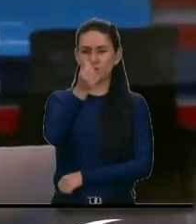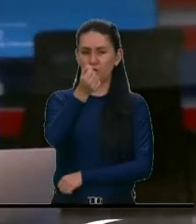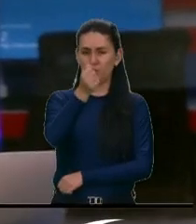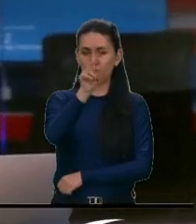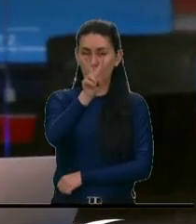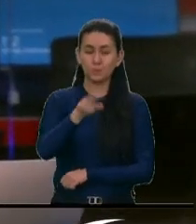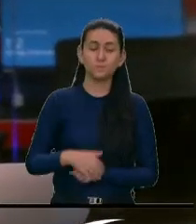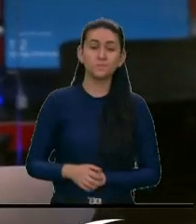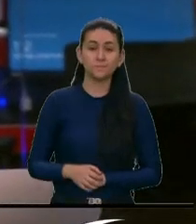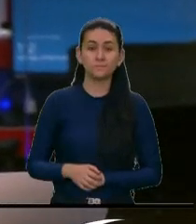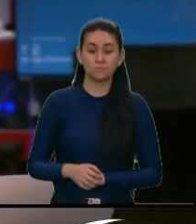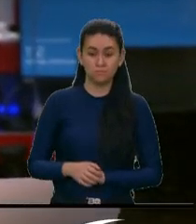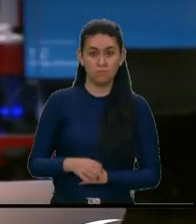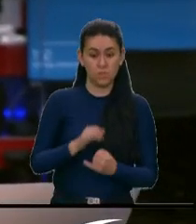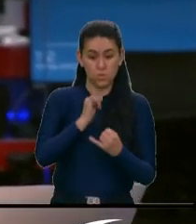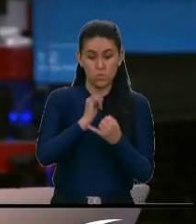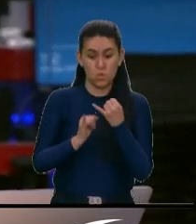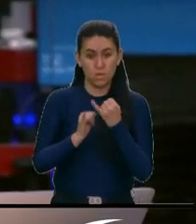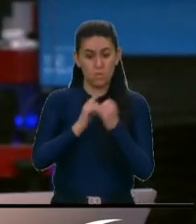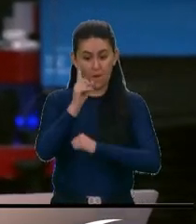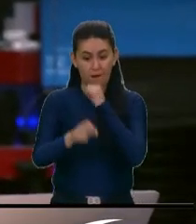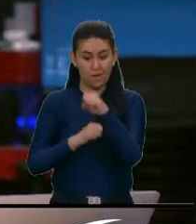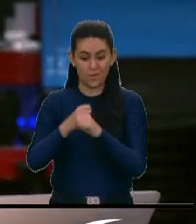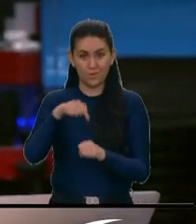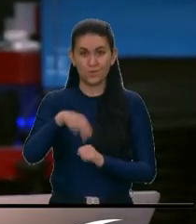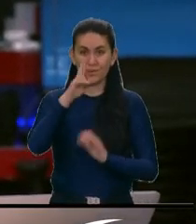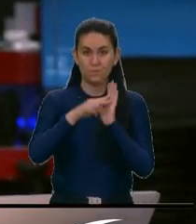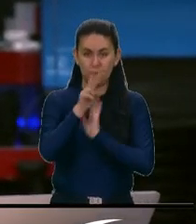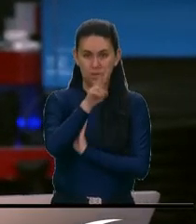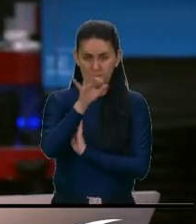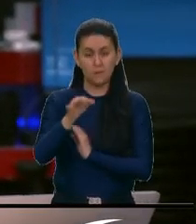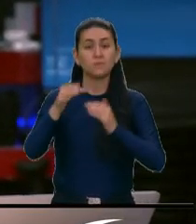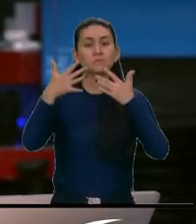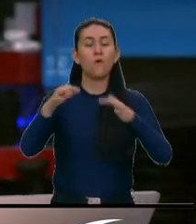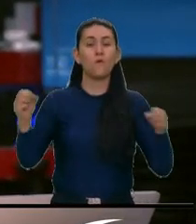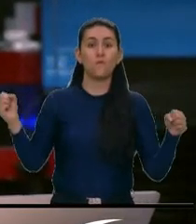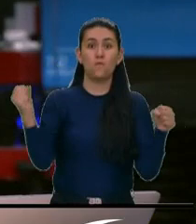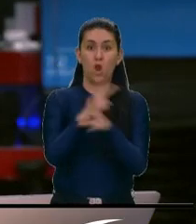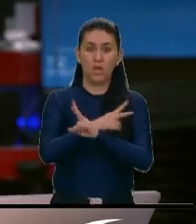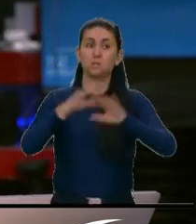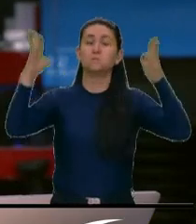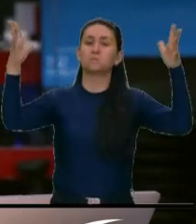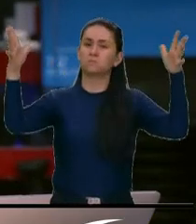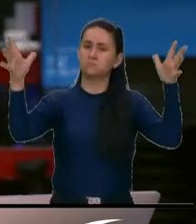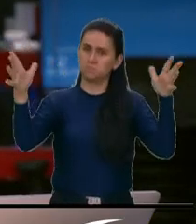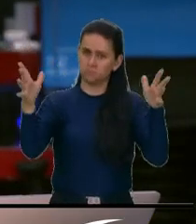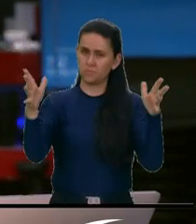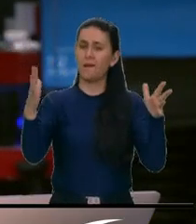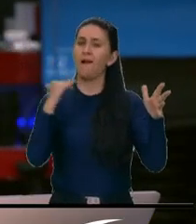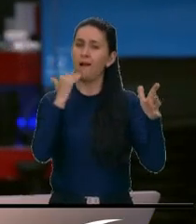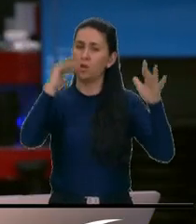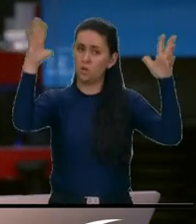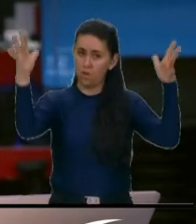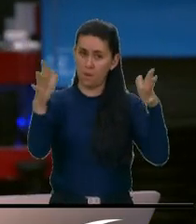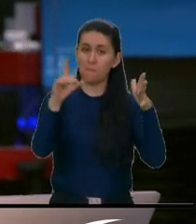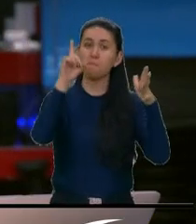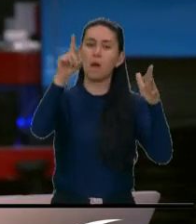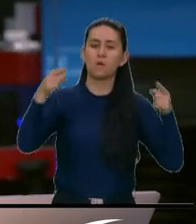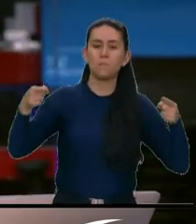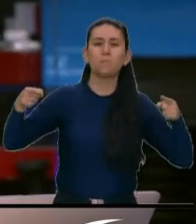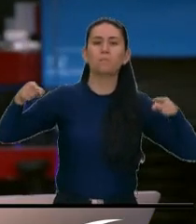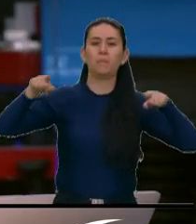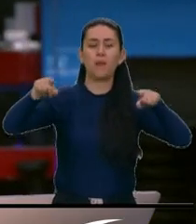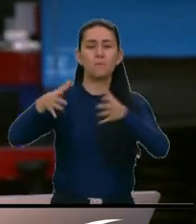En el último año, según un informe de la JEP, se ha desescalado la violencia en el país, pero en paralelo han aumentado los